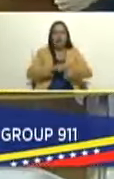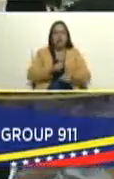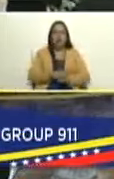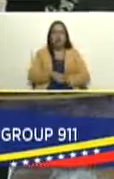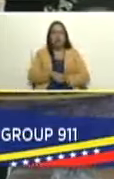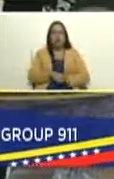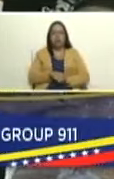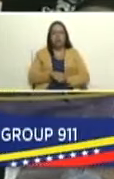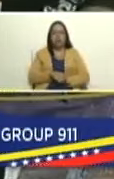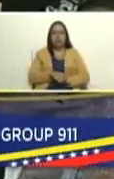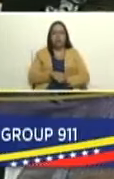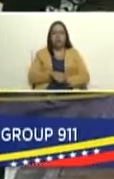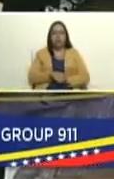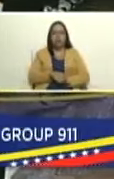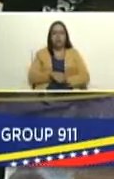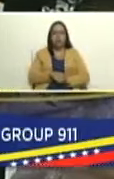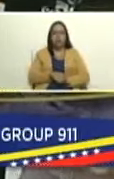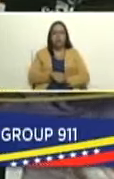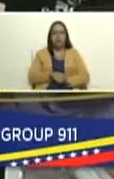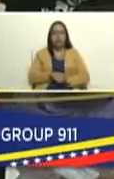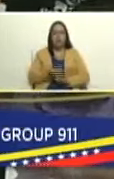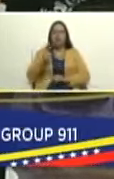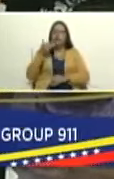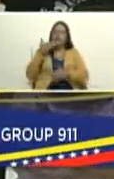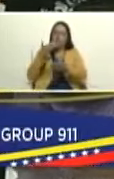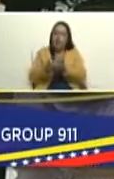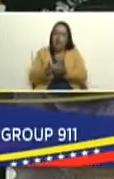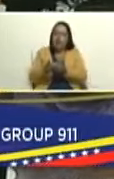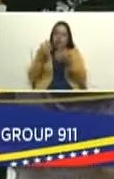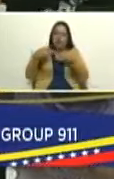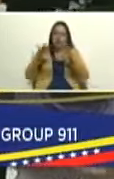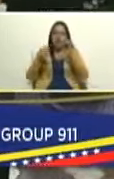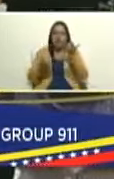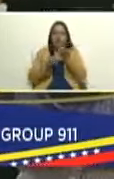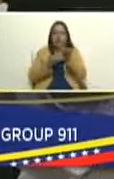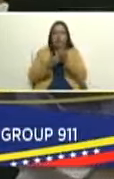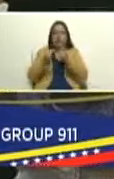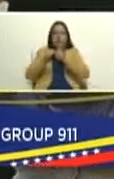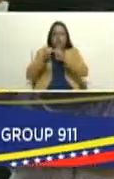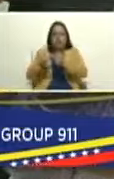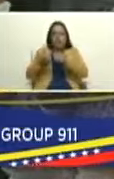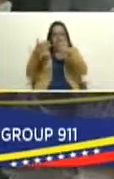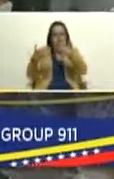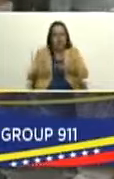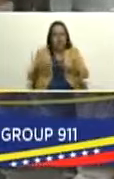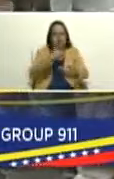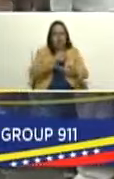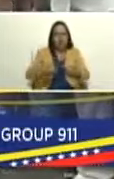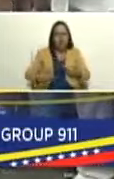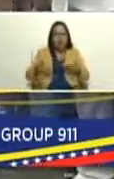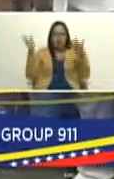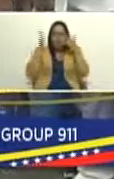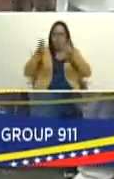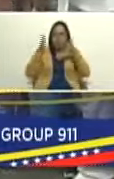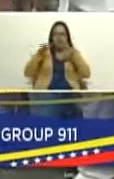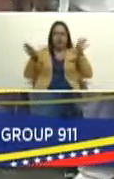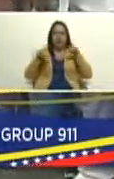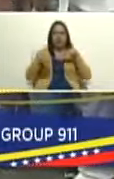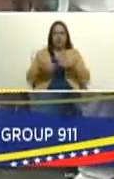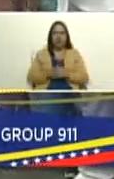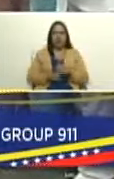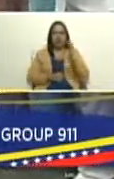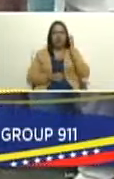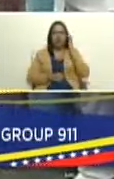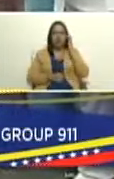que muchísimas gracias, gracias por el apoyo y seguimos adelante, presidente, con su instrucción.